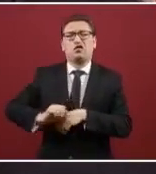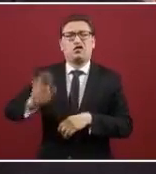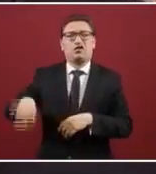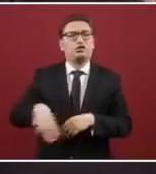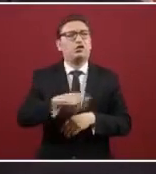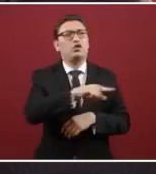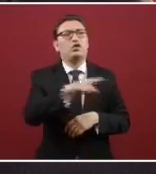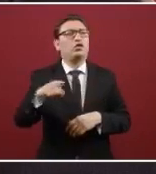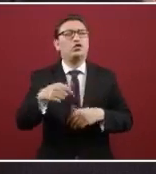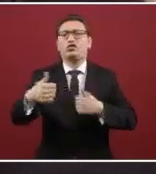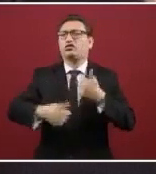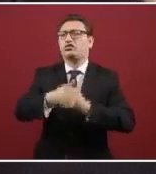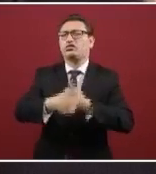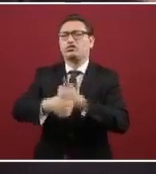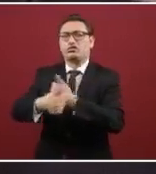y poner a competir